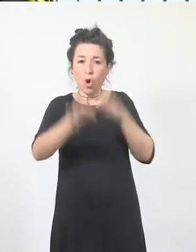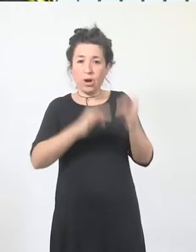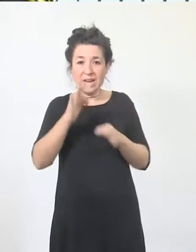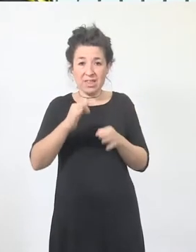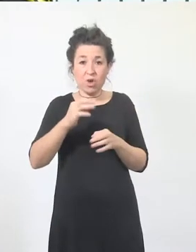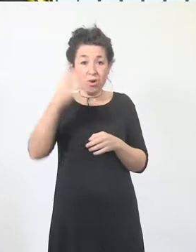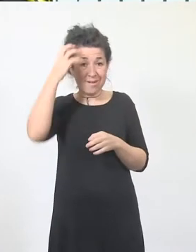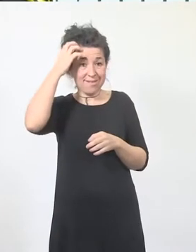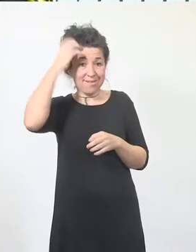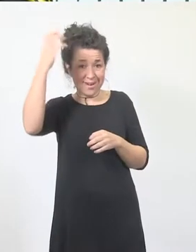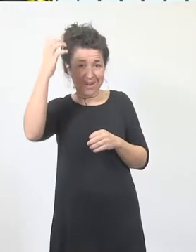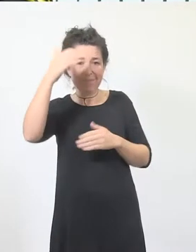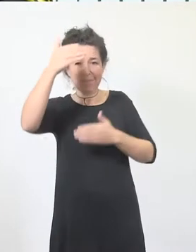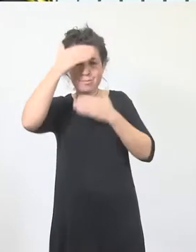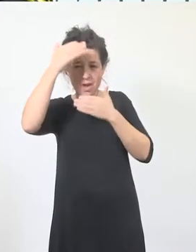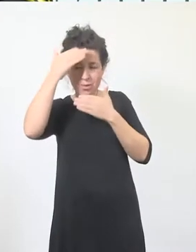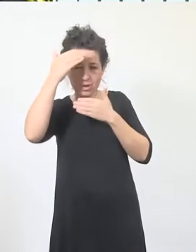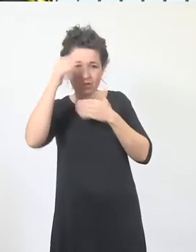Después